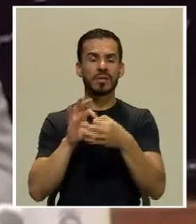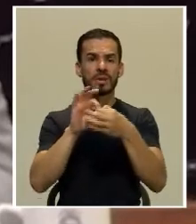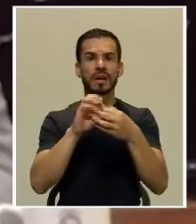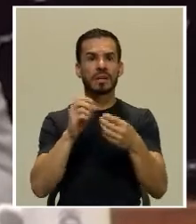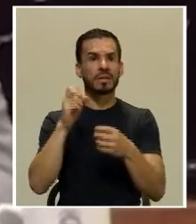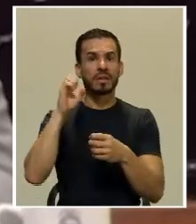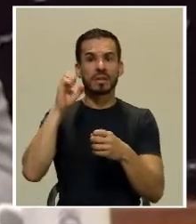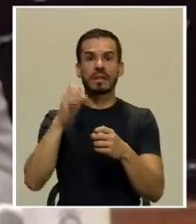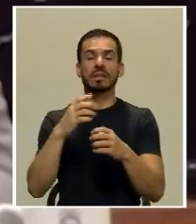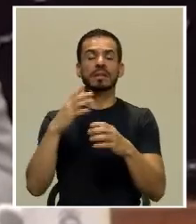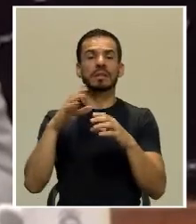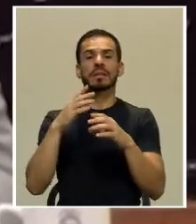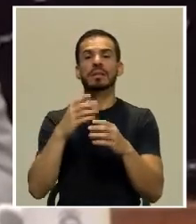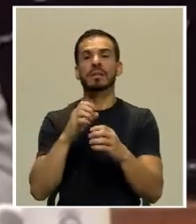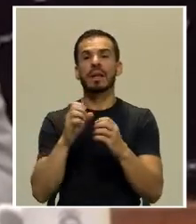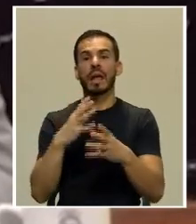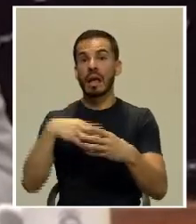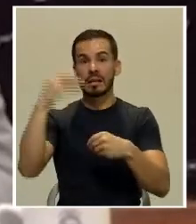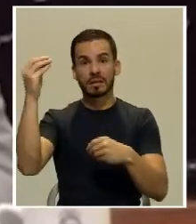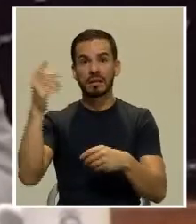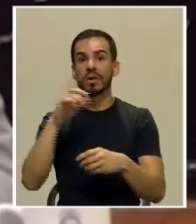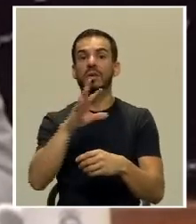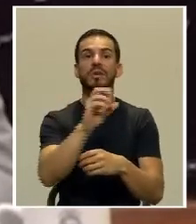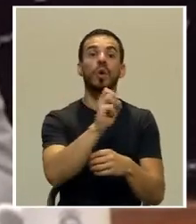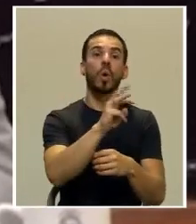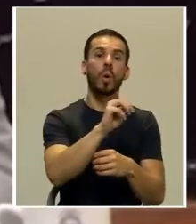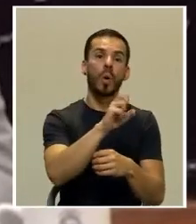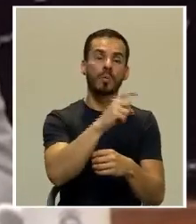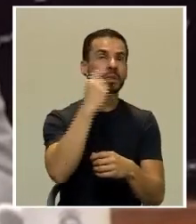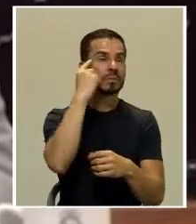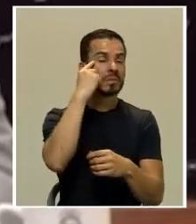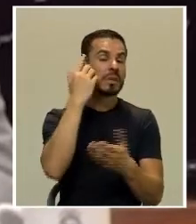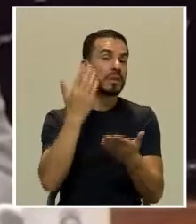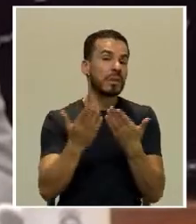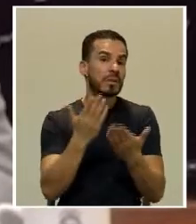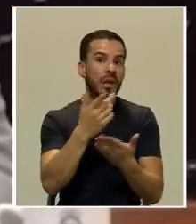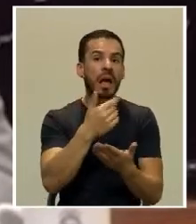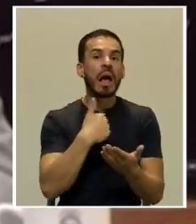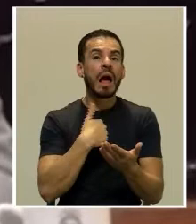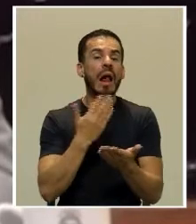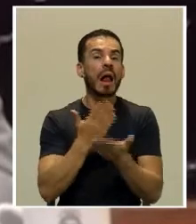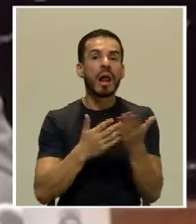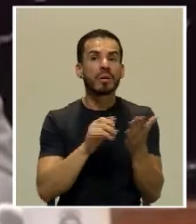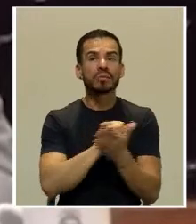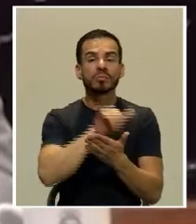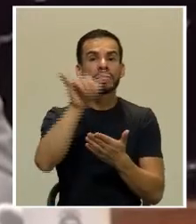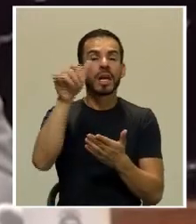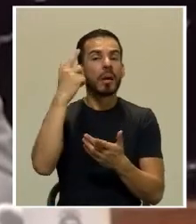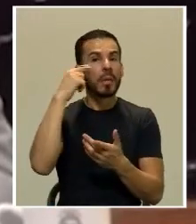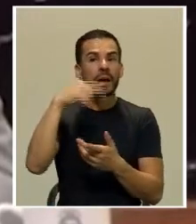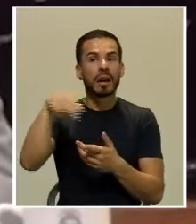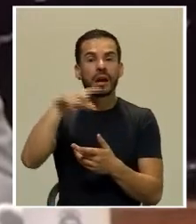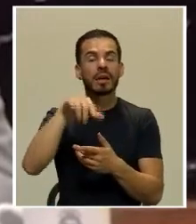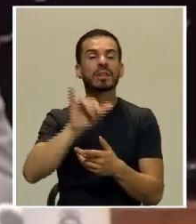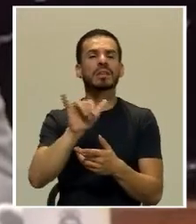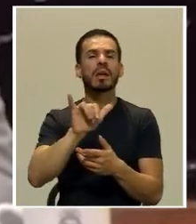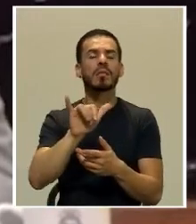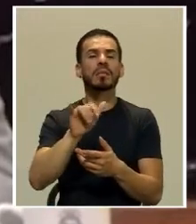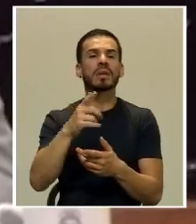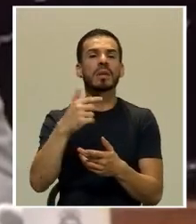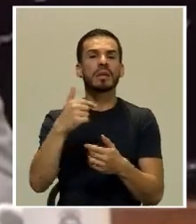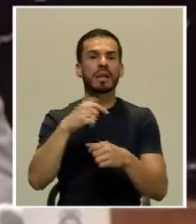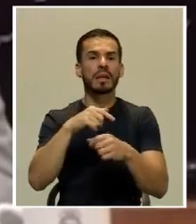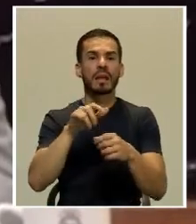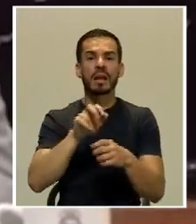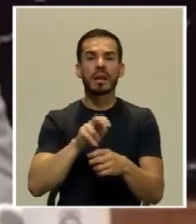Relaciones Exteriores y COMEX, pensando no solo en que eventualmente pueden haber algunas salidas del país para ellos, sino también en